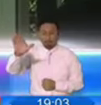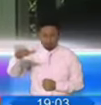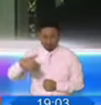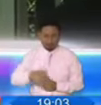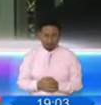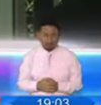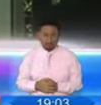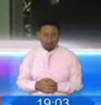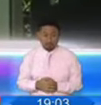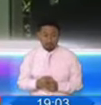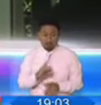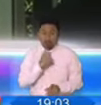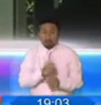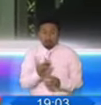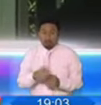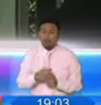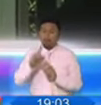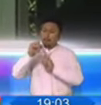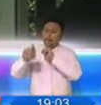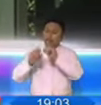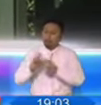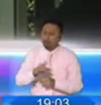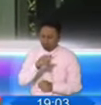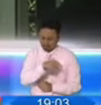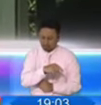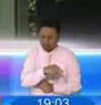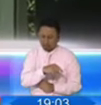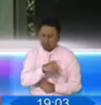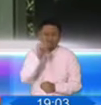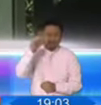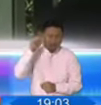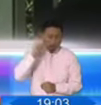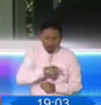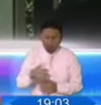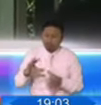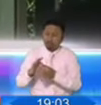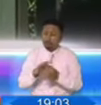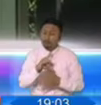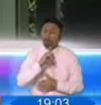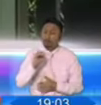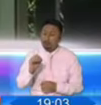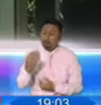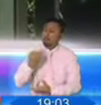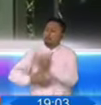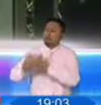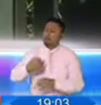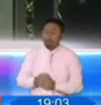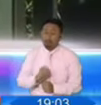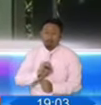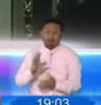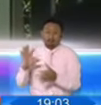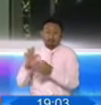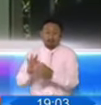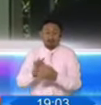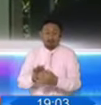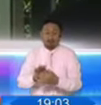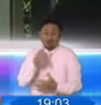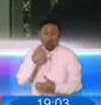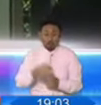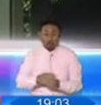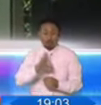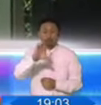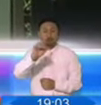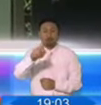precisamente, para pedirle al señor vicepresidente una explicación respecto de cuál era su relación con su tío, cuál era la relación que tenía con el señor Tomislav